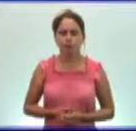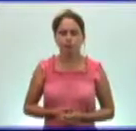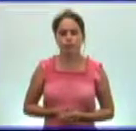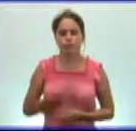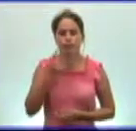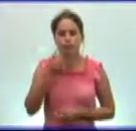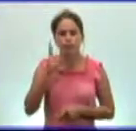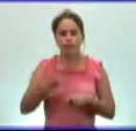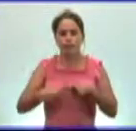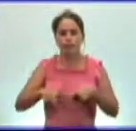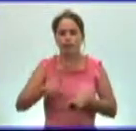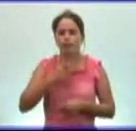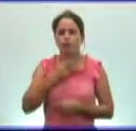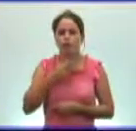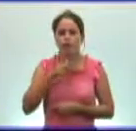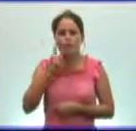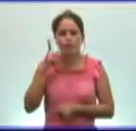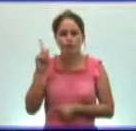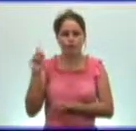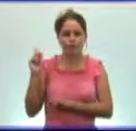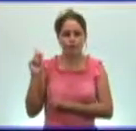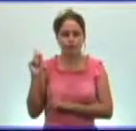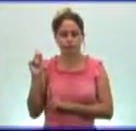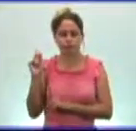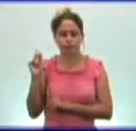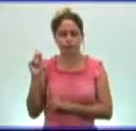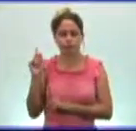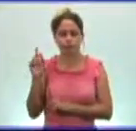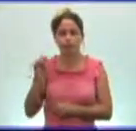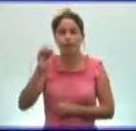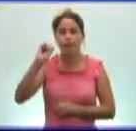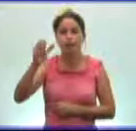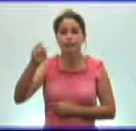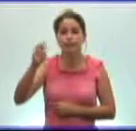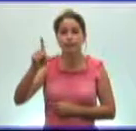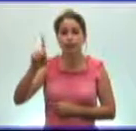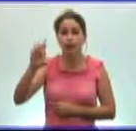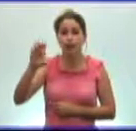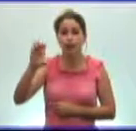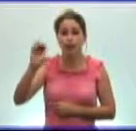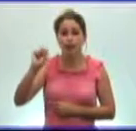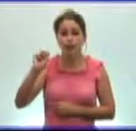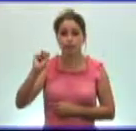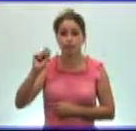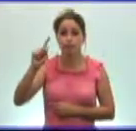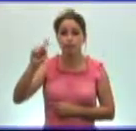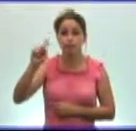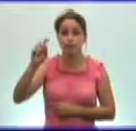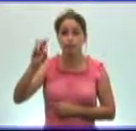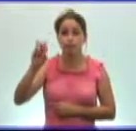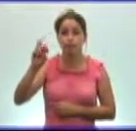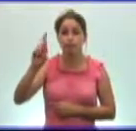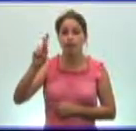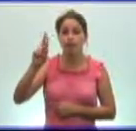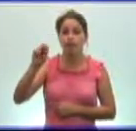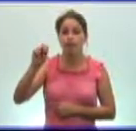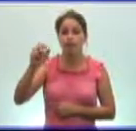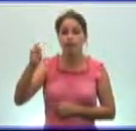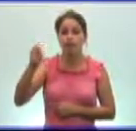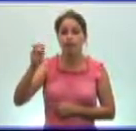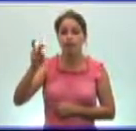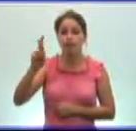Veamos otro ejemplo de sales, que son las sales ternarias. En el caso de las sales ternarias, ya tenemos que dominar los